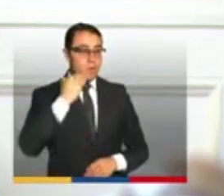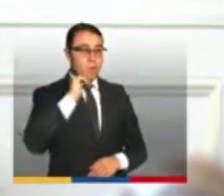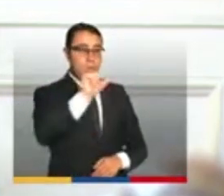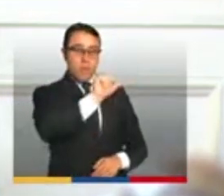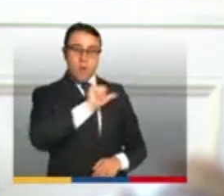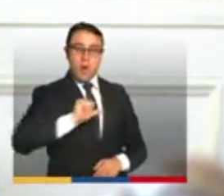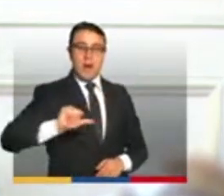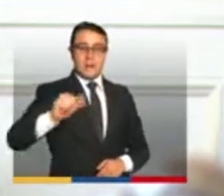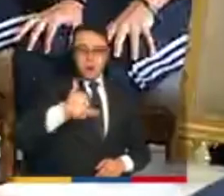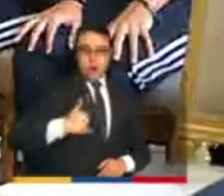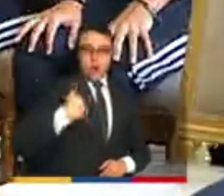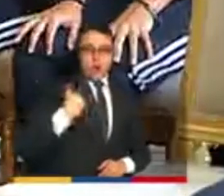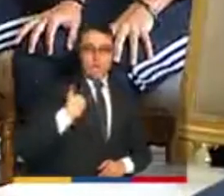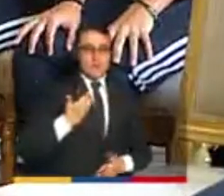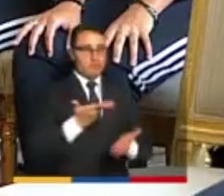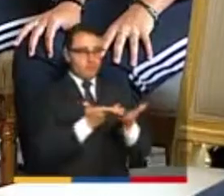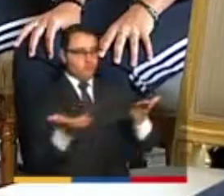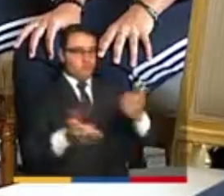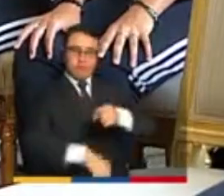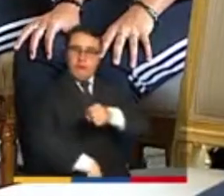mujeres, futbolistas,